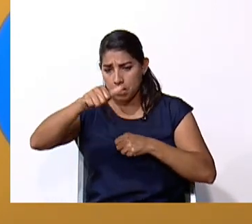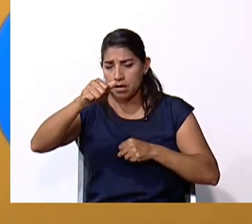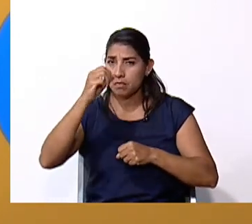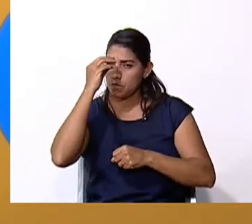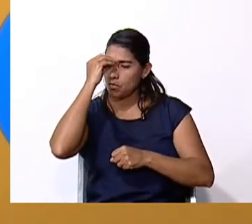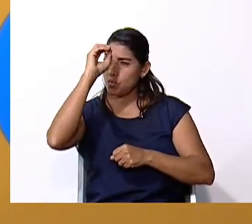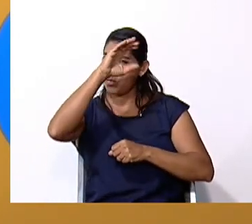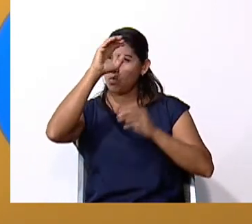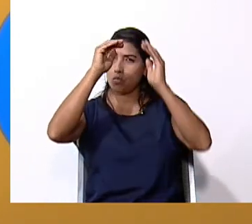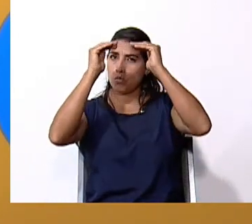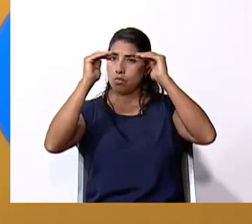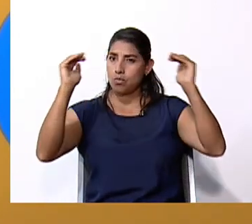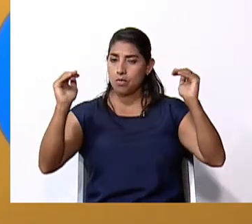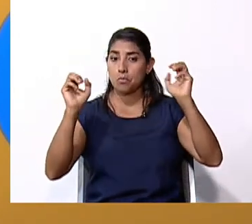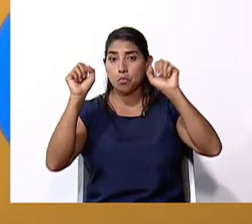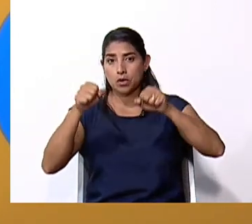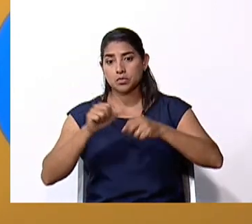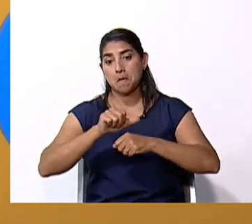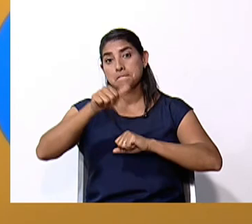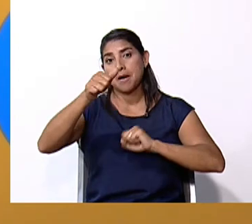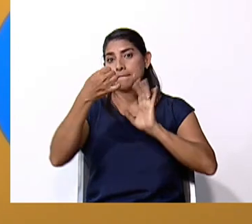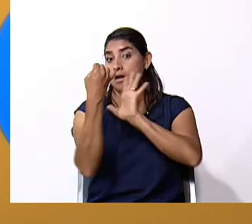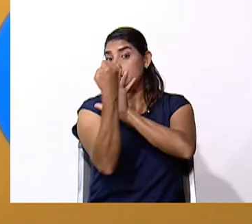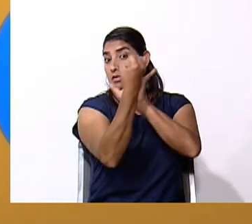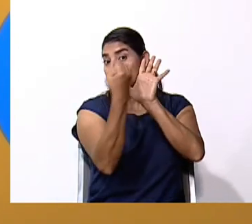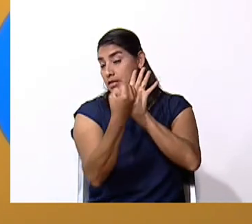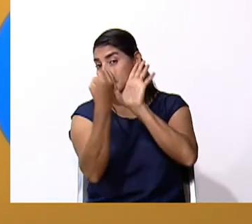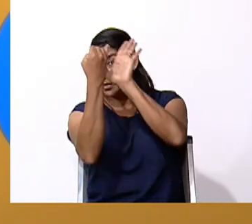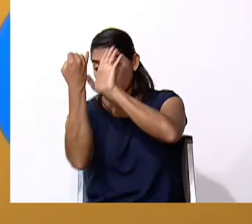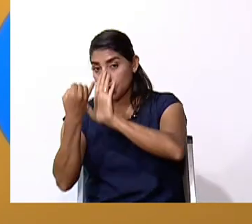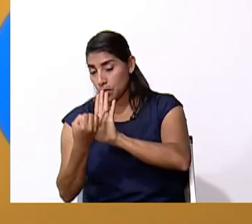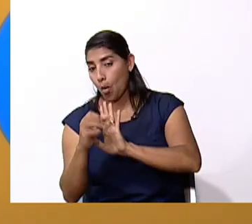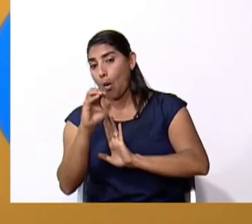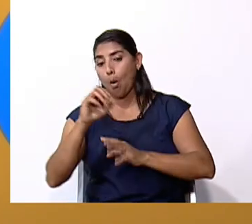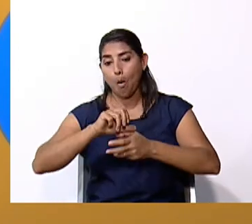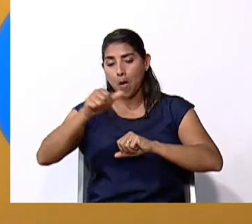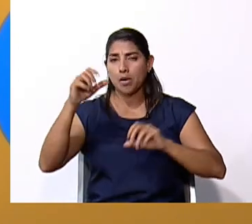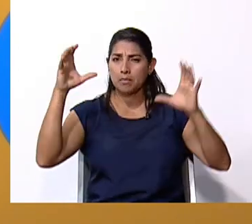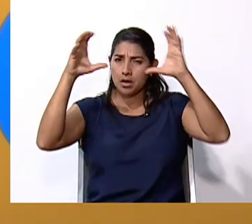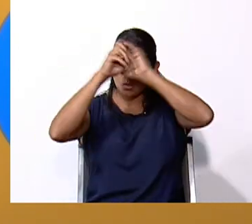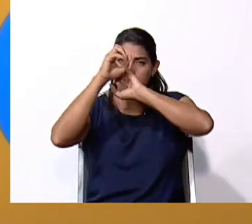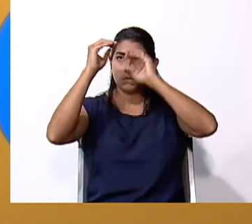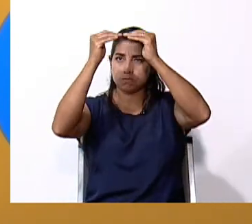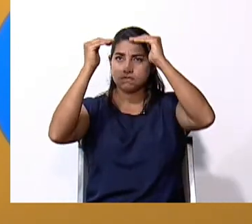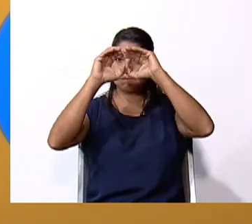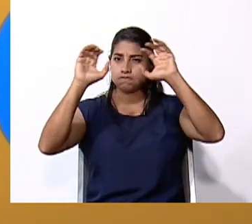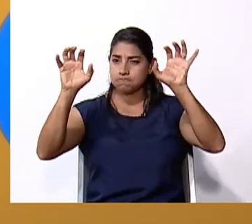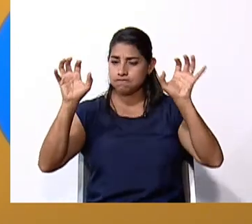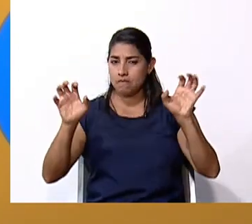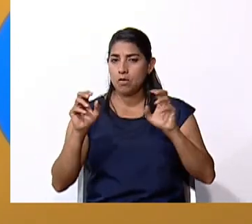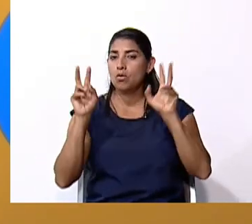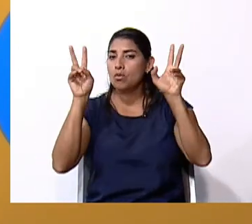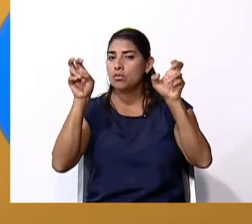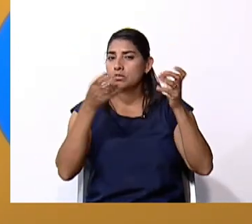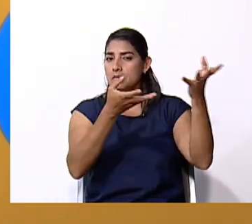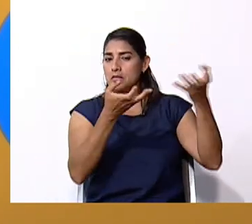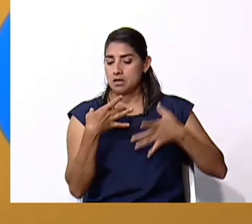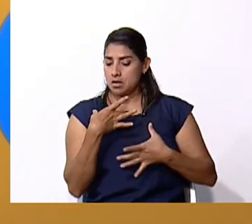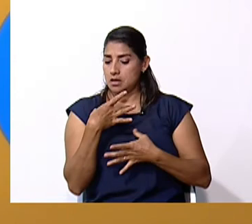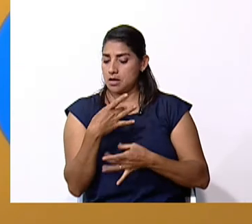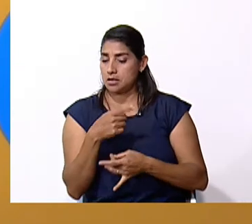estrategia. Puede ser un mapa pictórico, puede ser un mapa conceptual, a partir de un tema que les